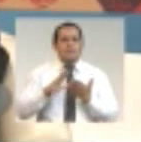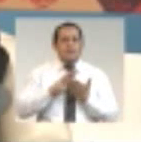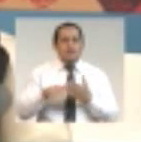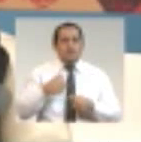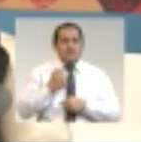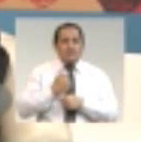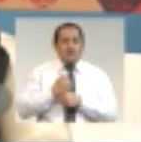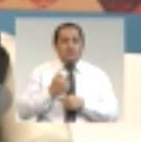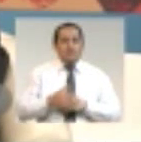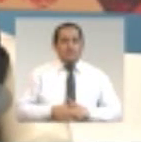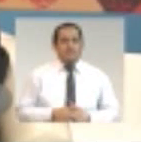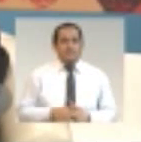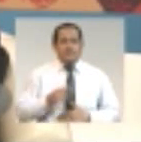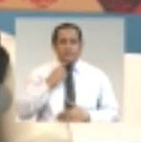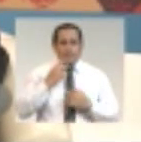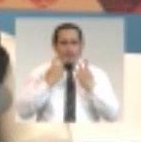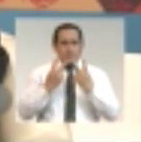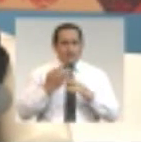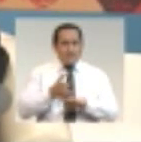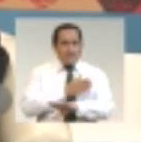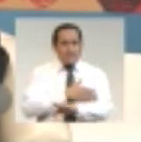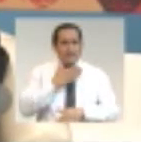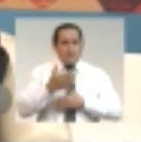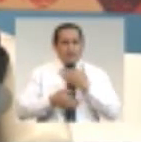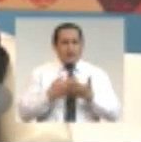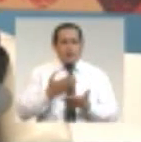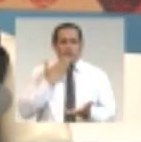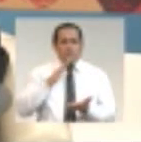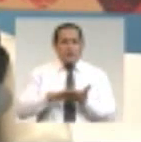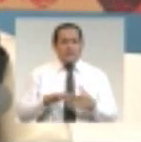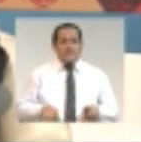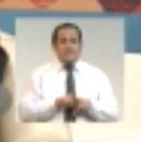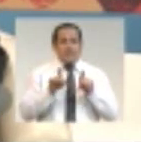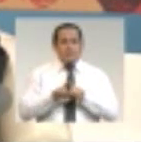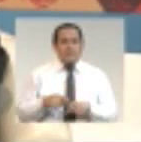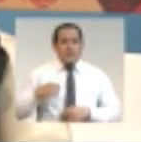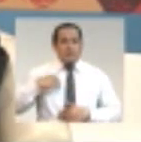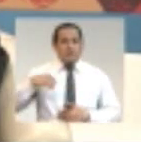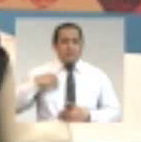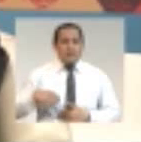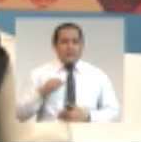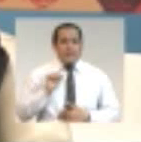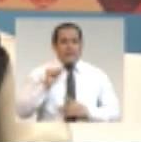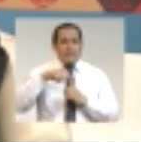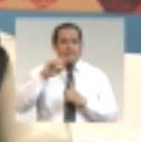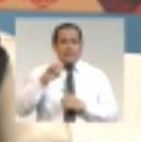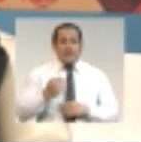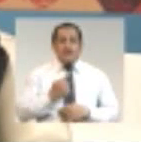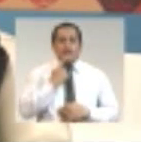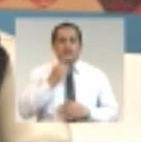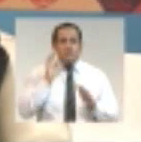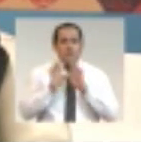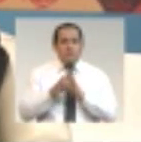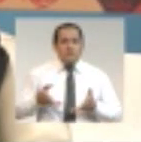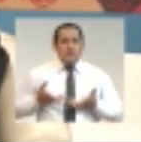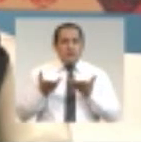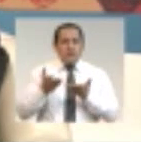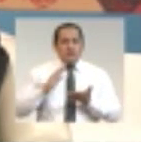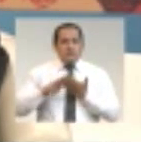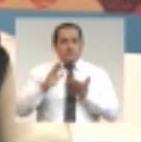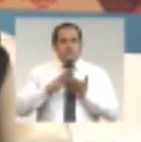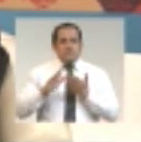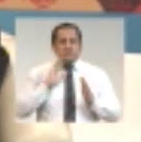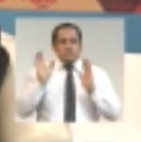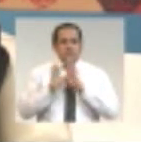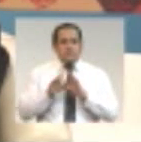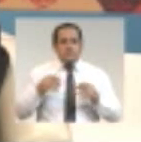licencia de funcionamiento. Y lo que se ha venido haciendo mal, inclusive de la Municipalidad Distrital de Ate, es otorgarles